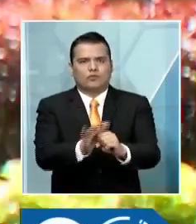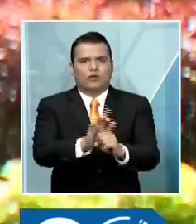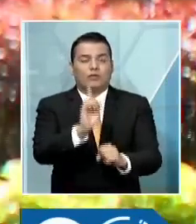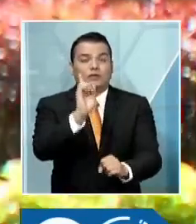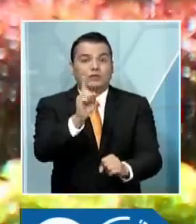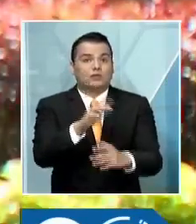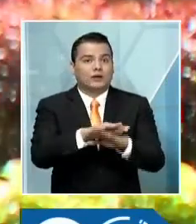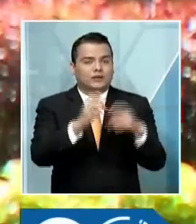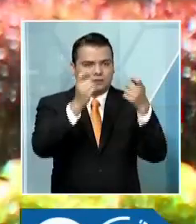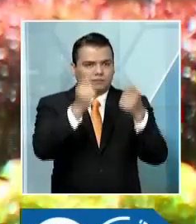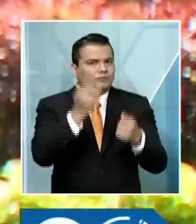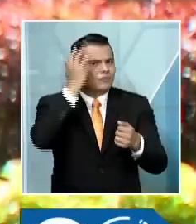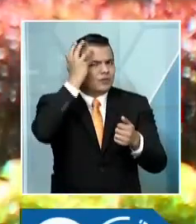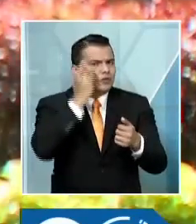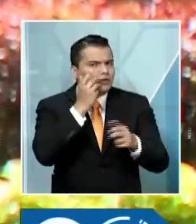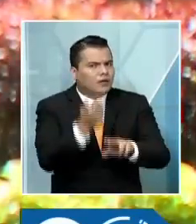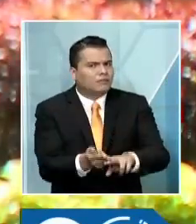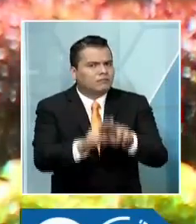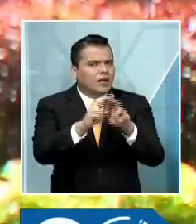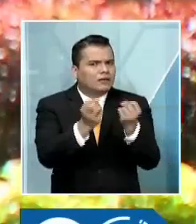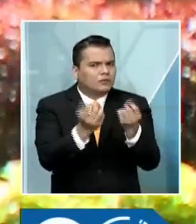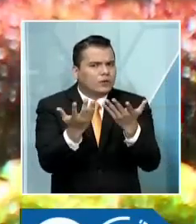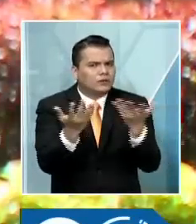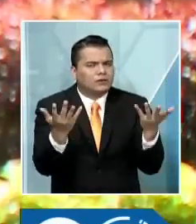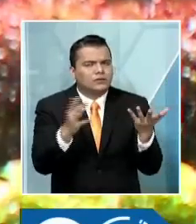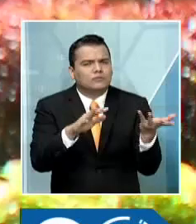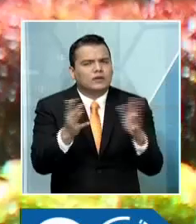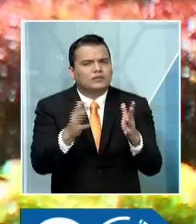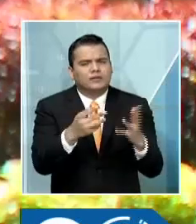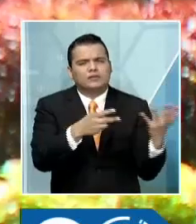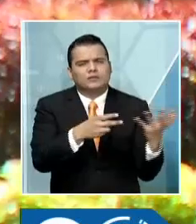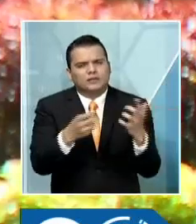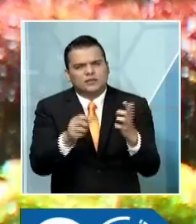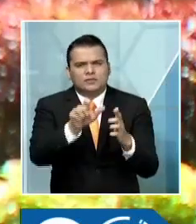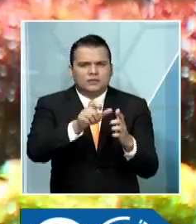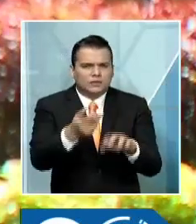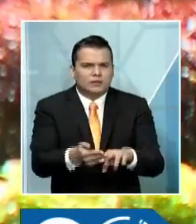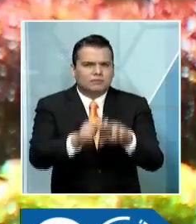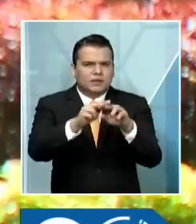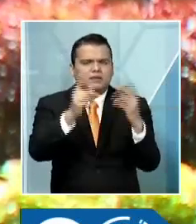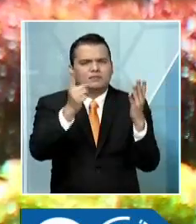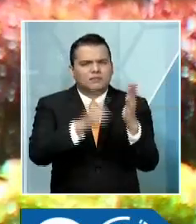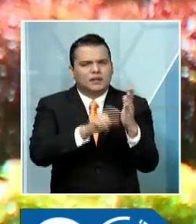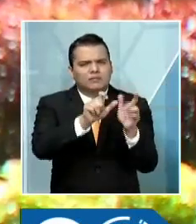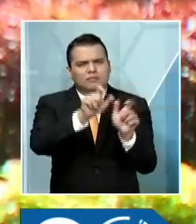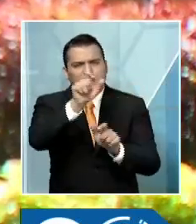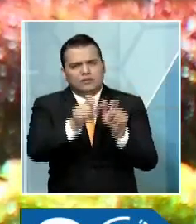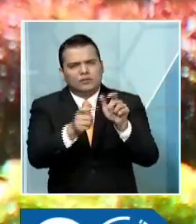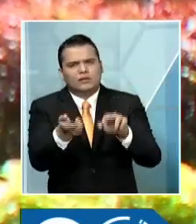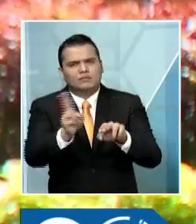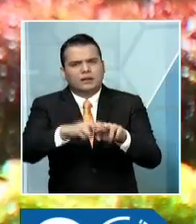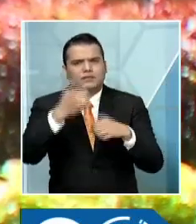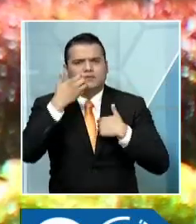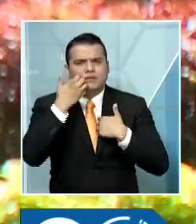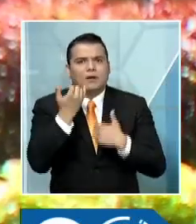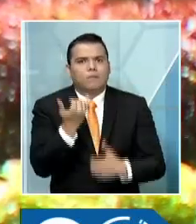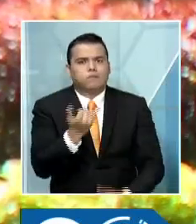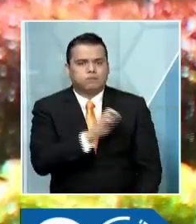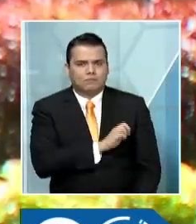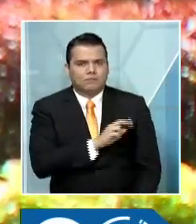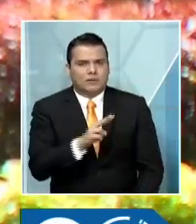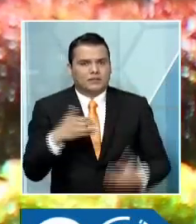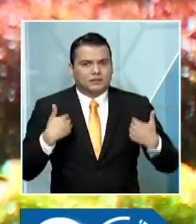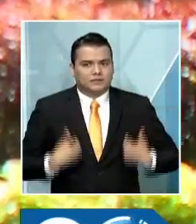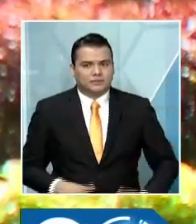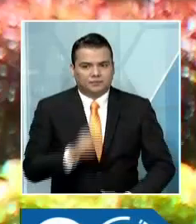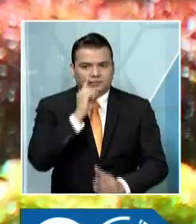enfermedad. En promedio, diariamente se están registrando entre 700 y 1.000 casos nuevos de contagio en el departamento. Desde el centro de Cali,